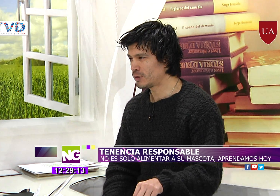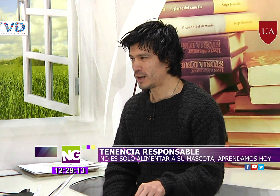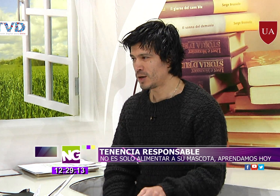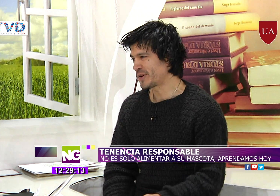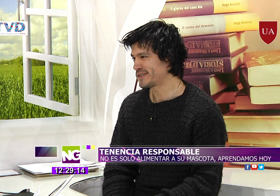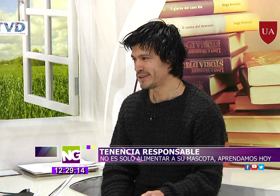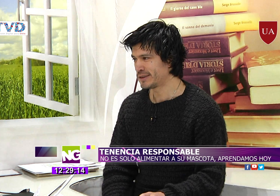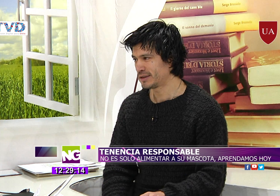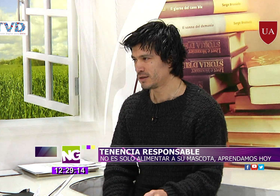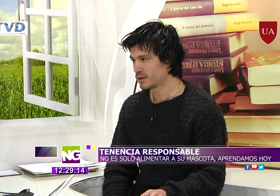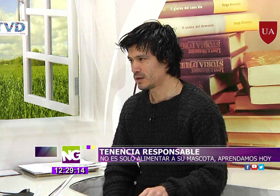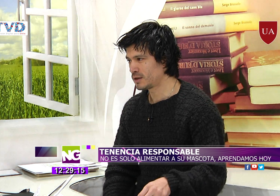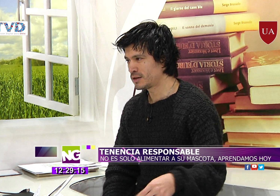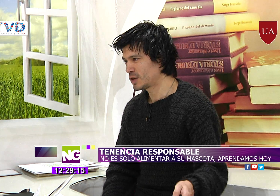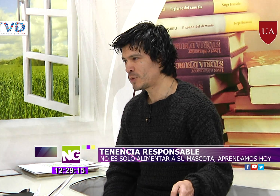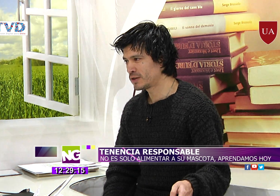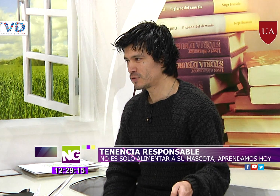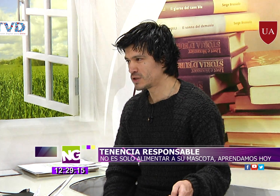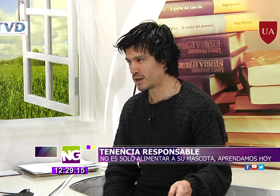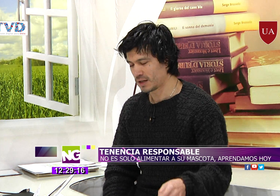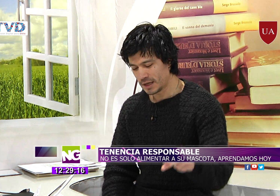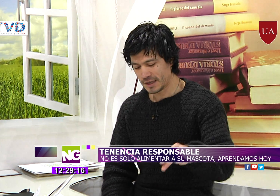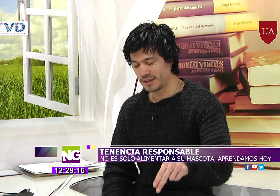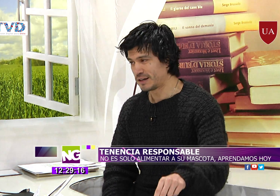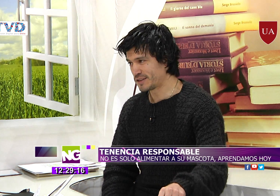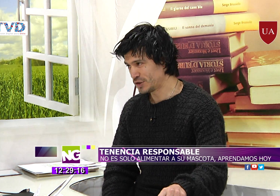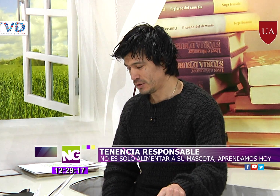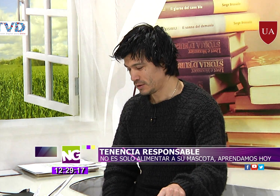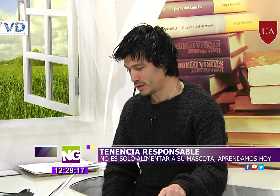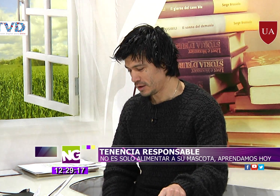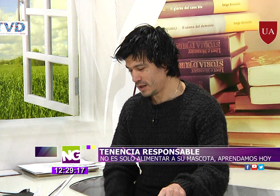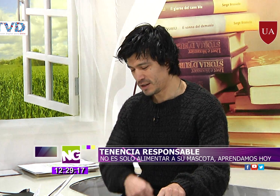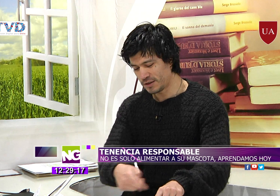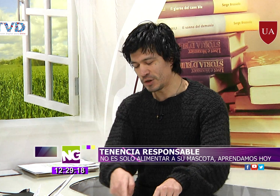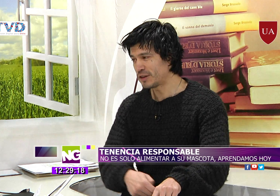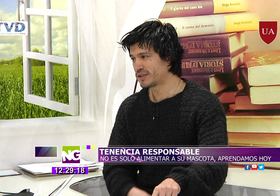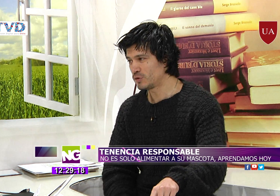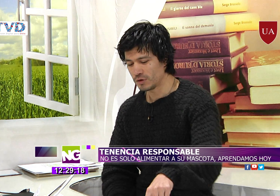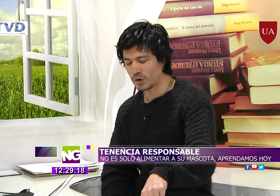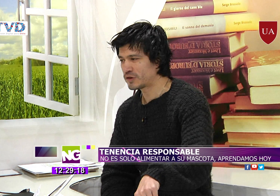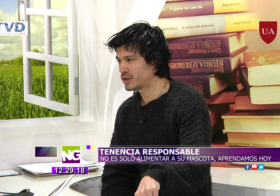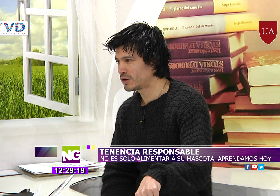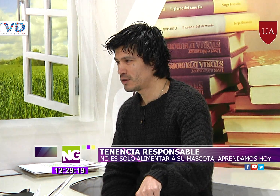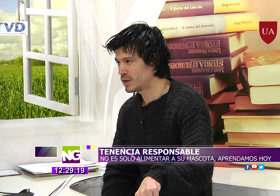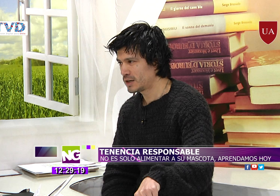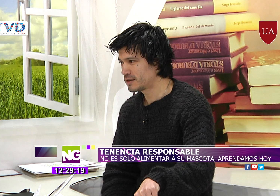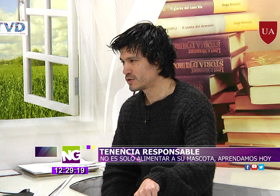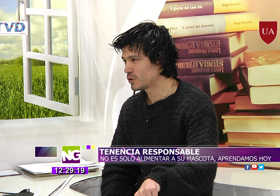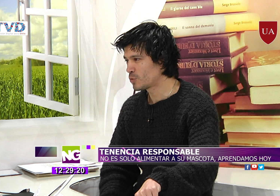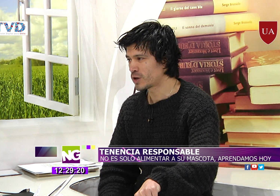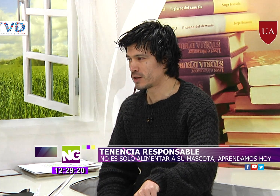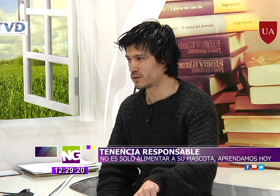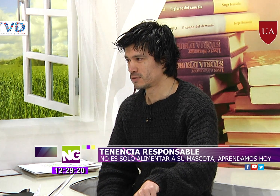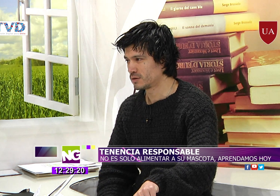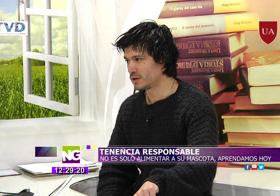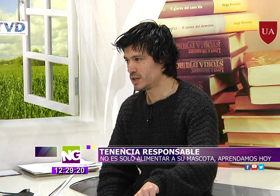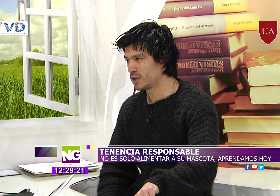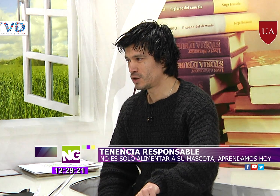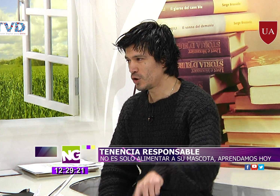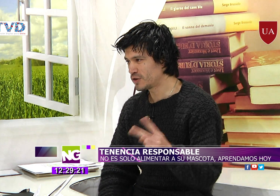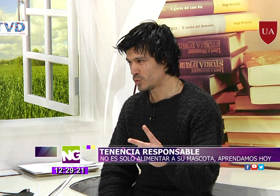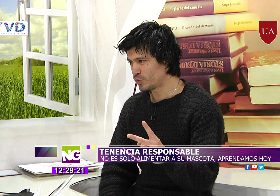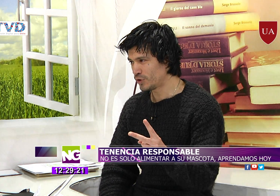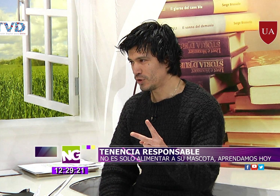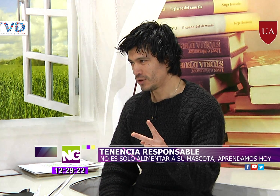punto que habló la Presidenta en el tema de su charla. Esterilización y el anterior de salud con los centros de atención comunitaria.